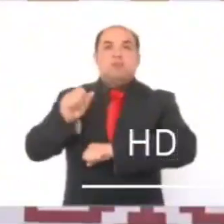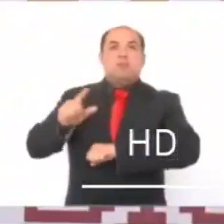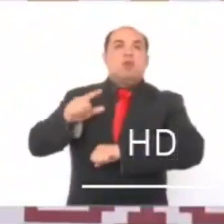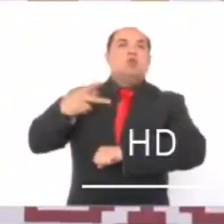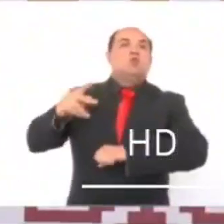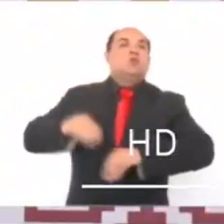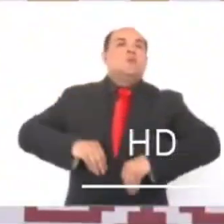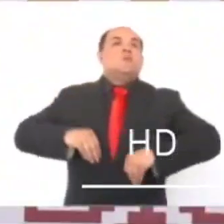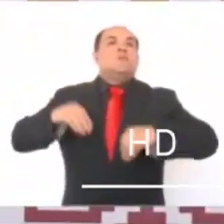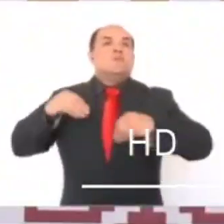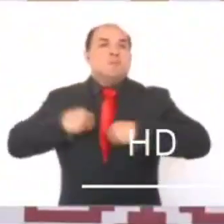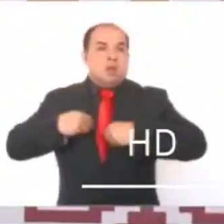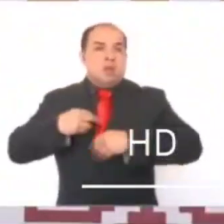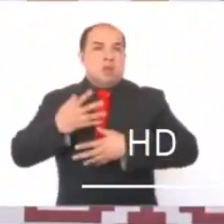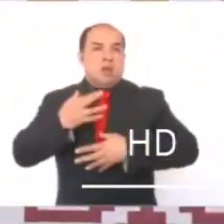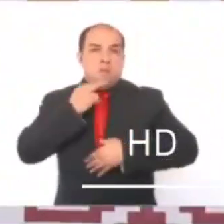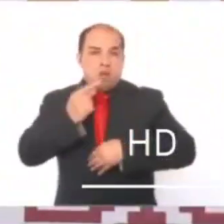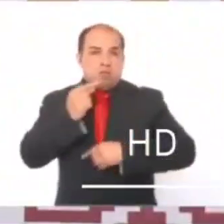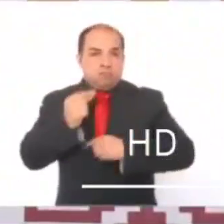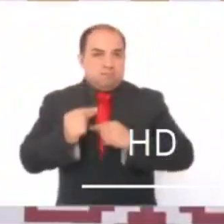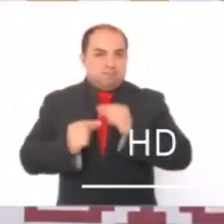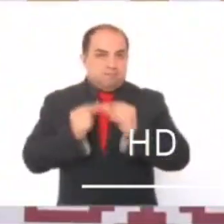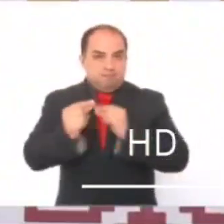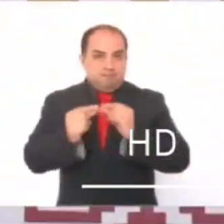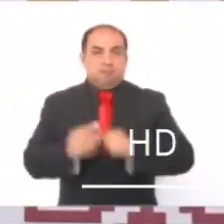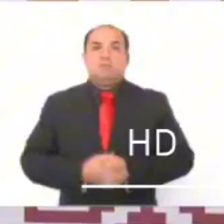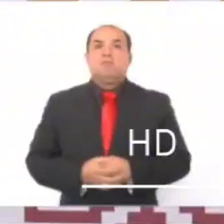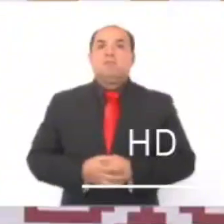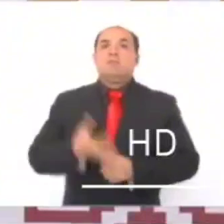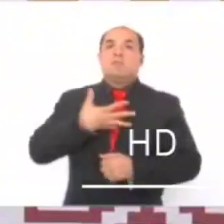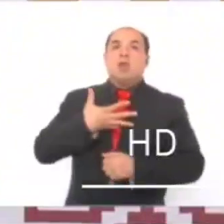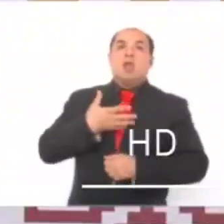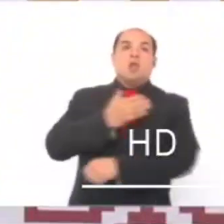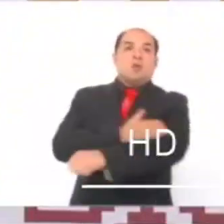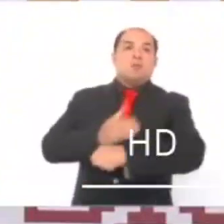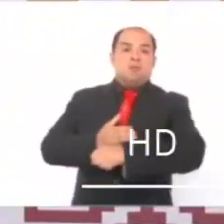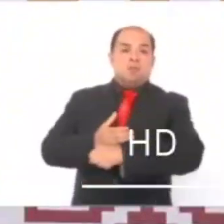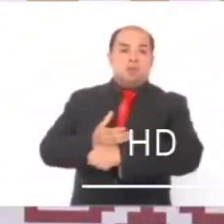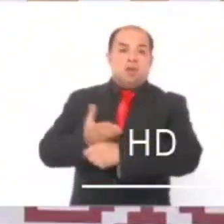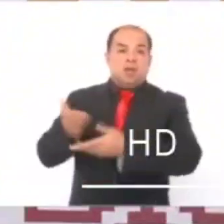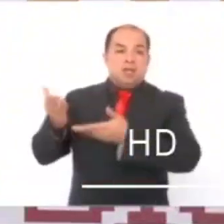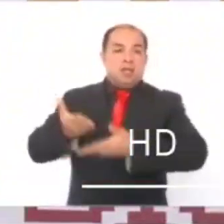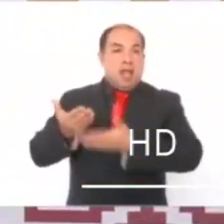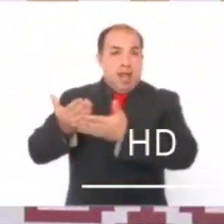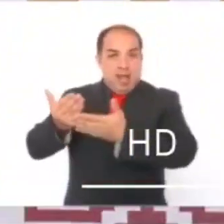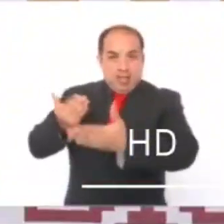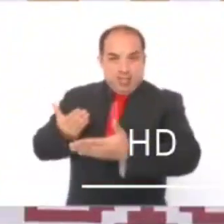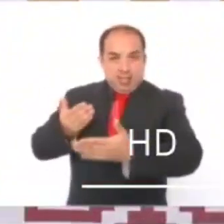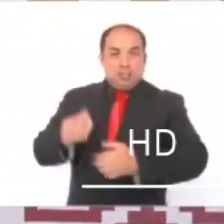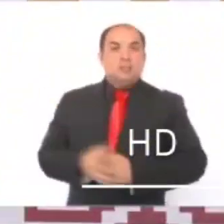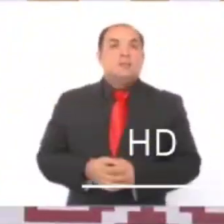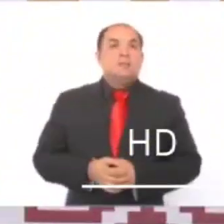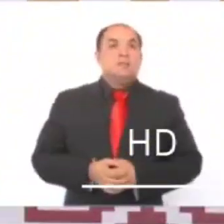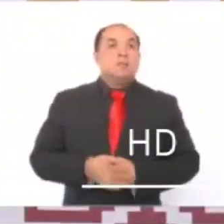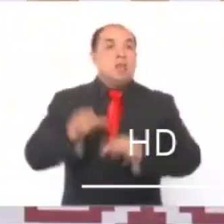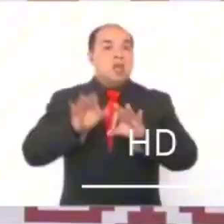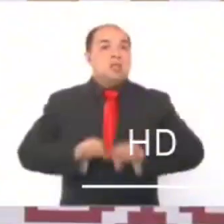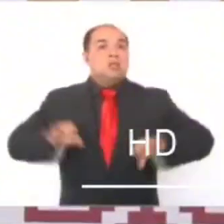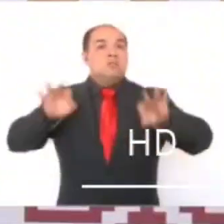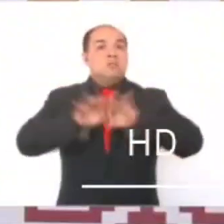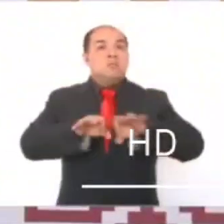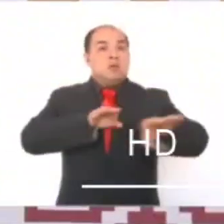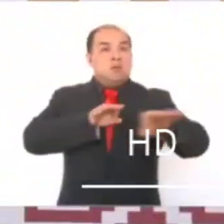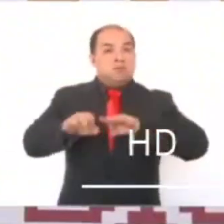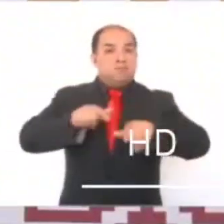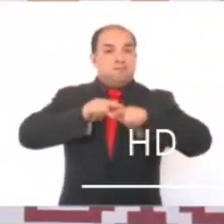vidas. Tenemos compañeras que llegar antes. Por eso es importante seguir